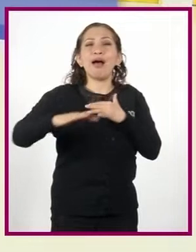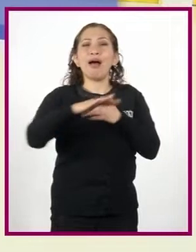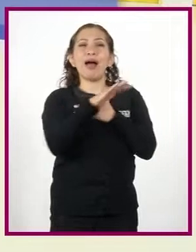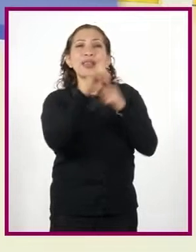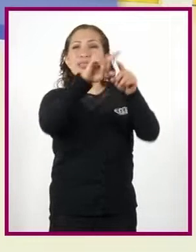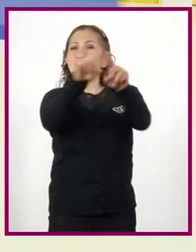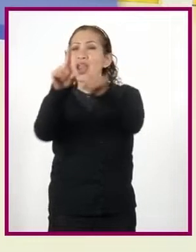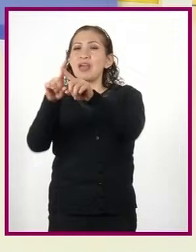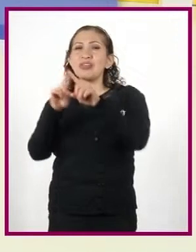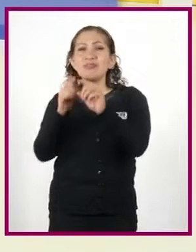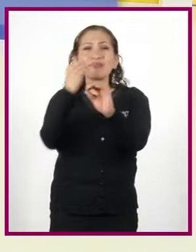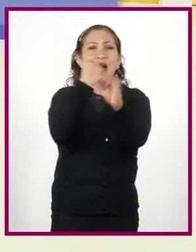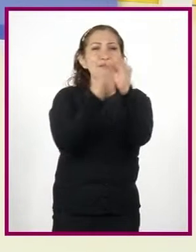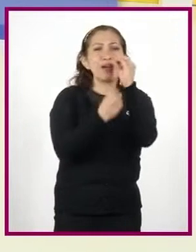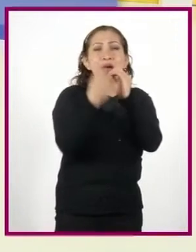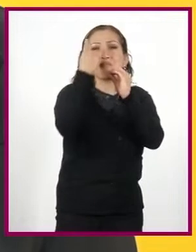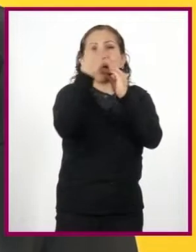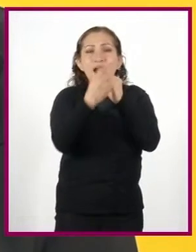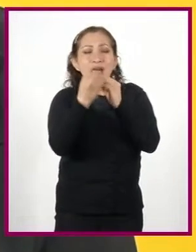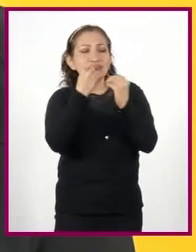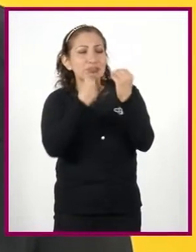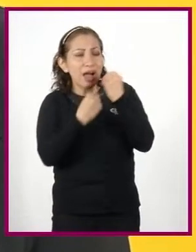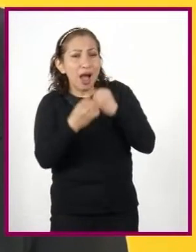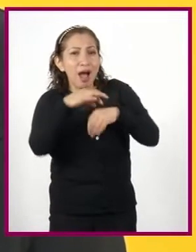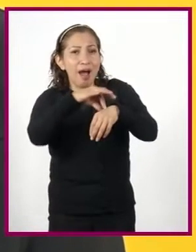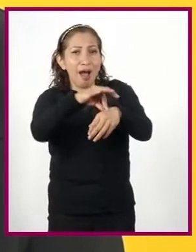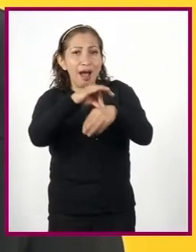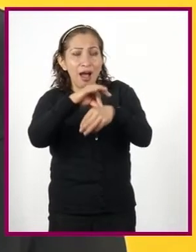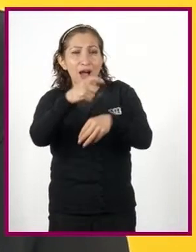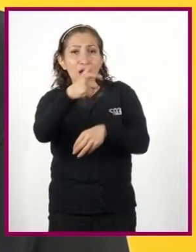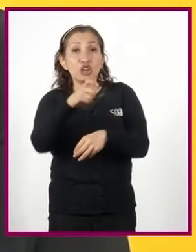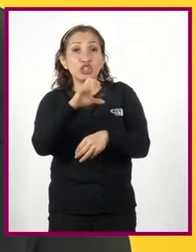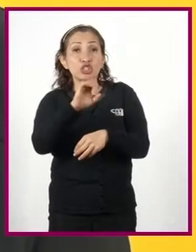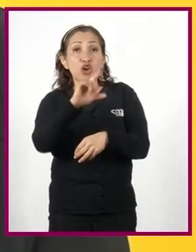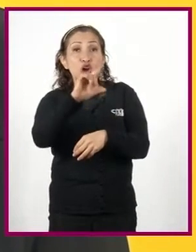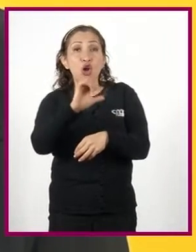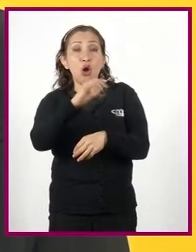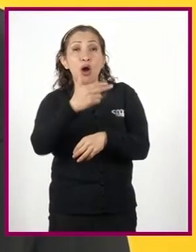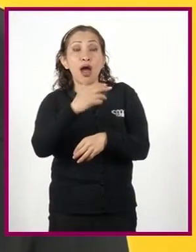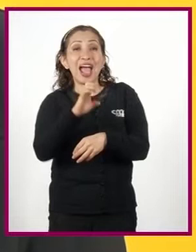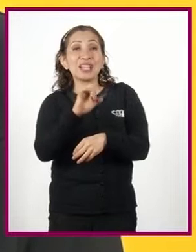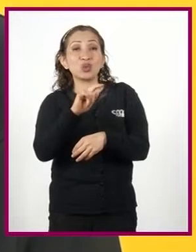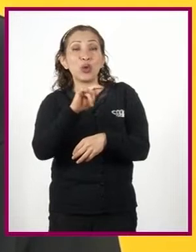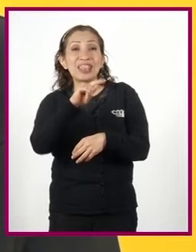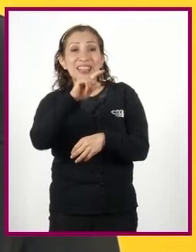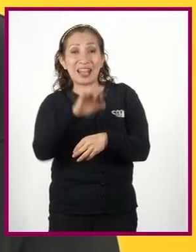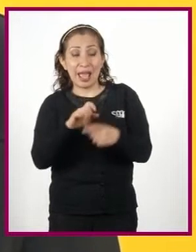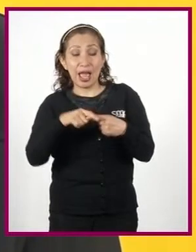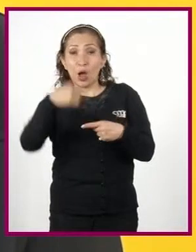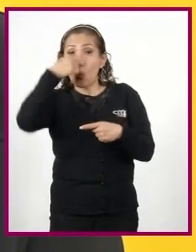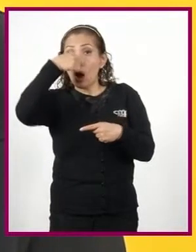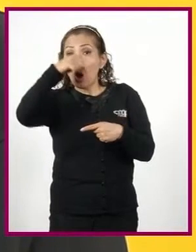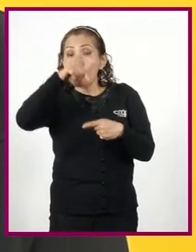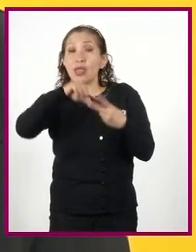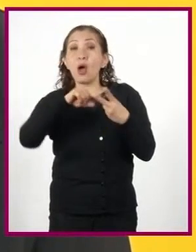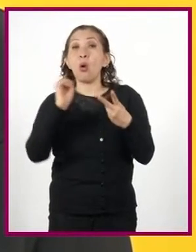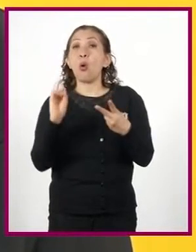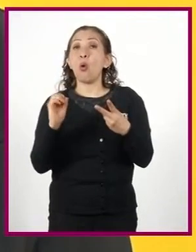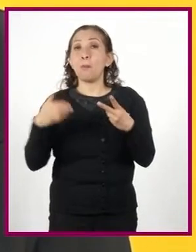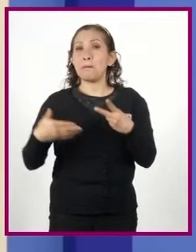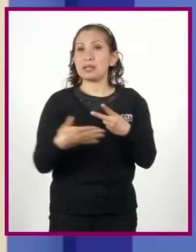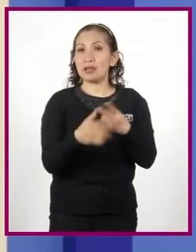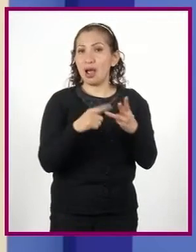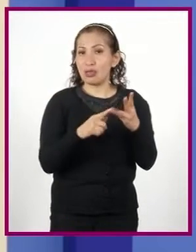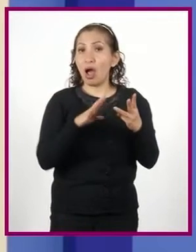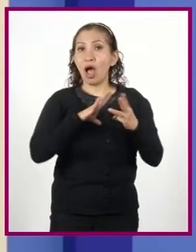los diferentes platillos para comer: carne de xoloscuincle, de guajolote o de pescado.